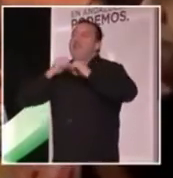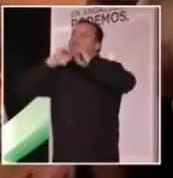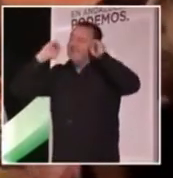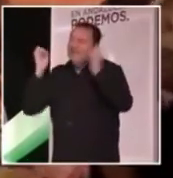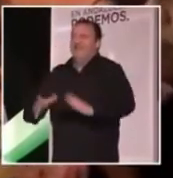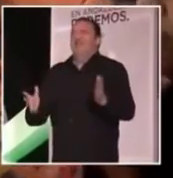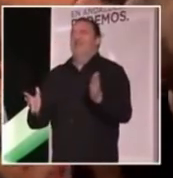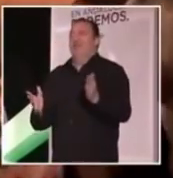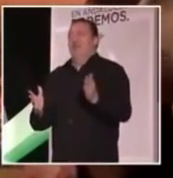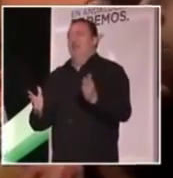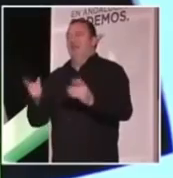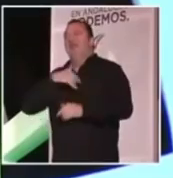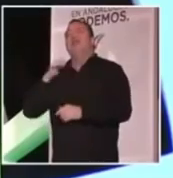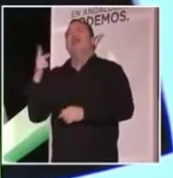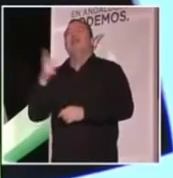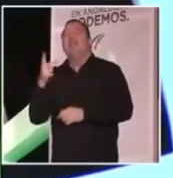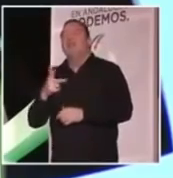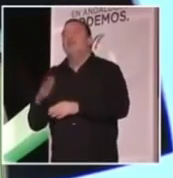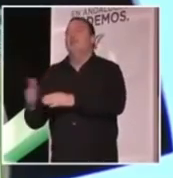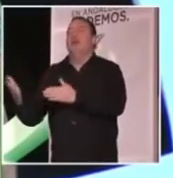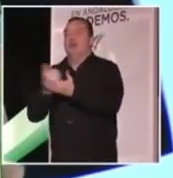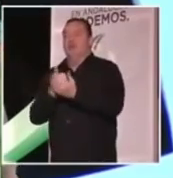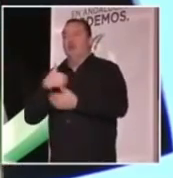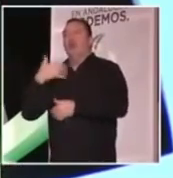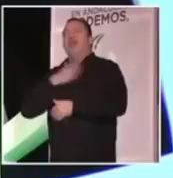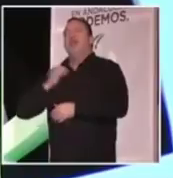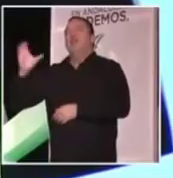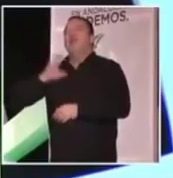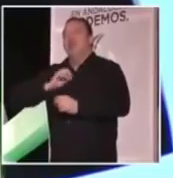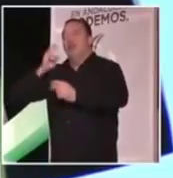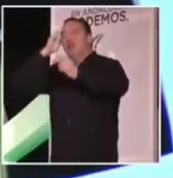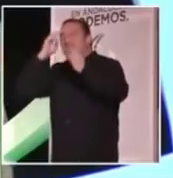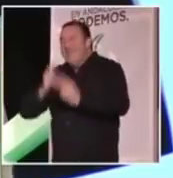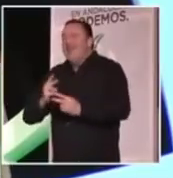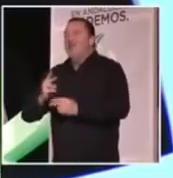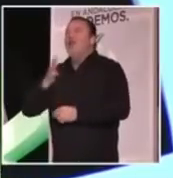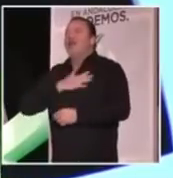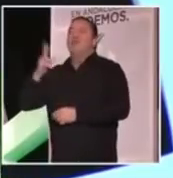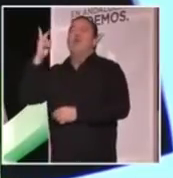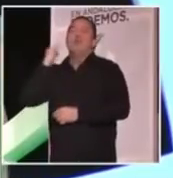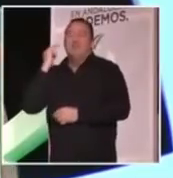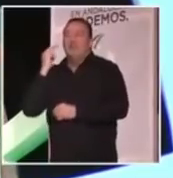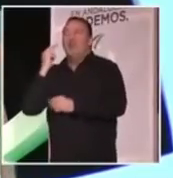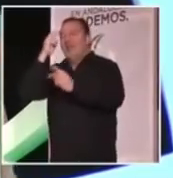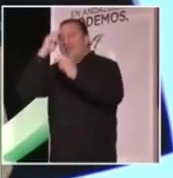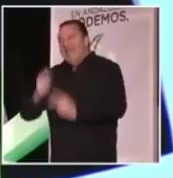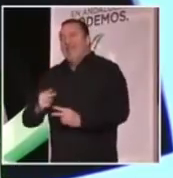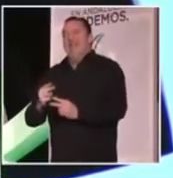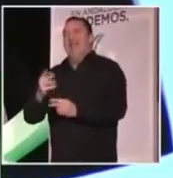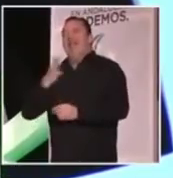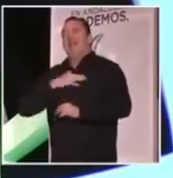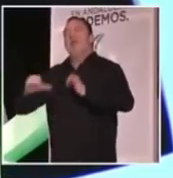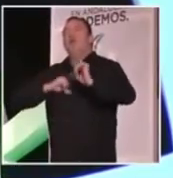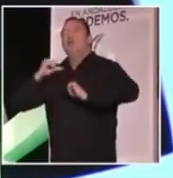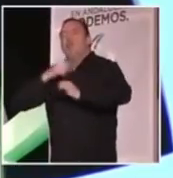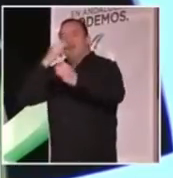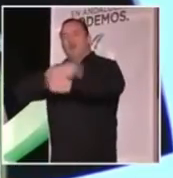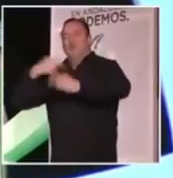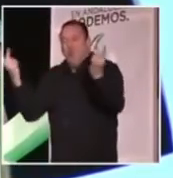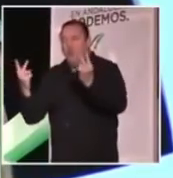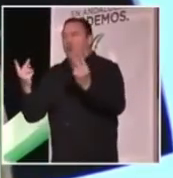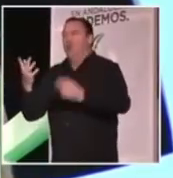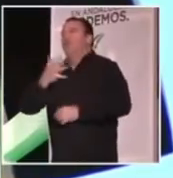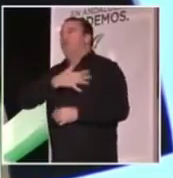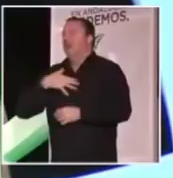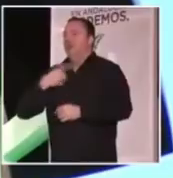bien, queremos derechos para todos, queremos salarios dignos, queremos pensiones dignas, queremos hospitales públicos,